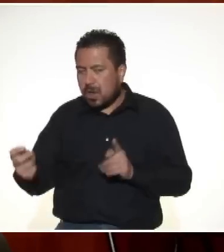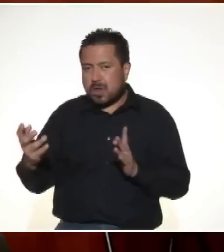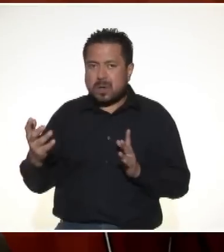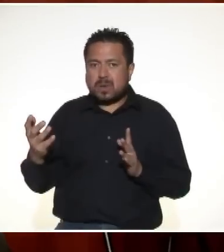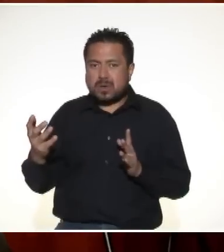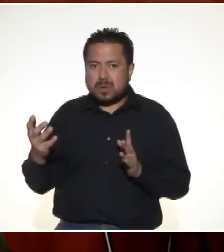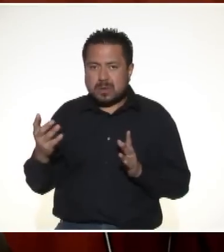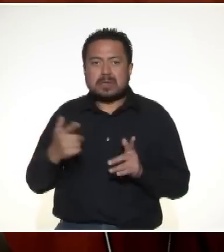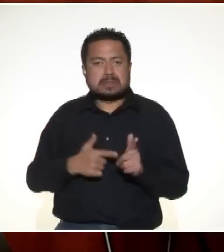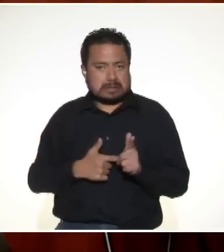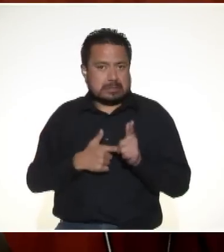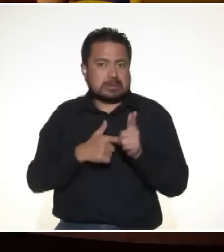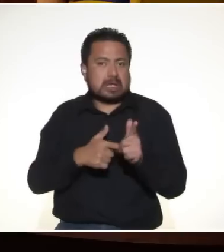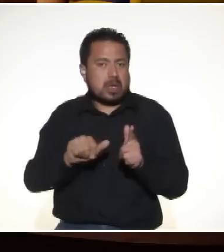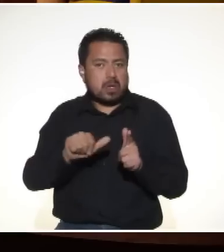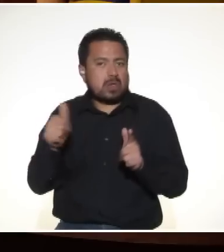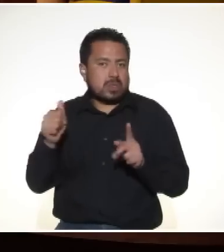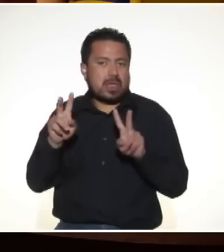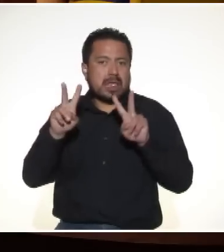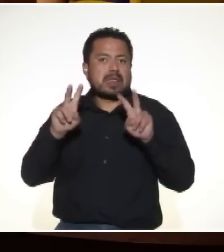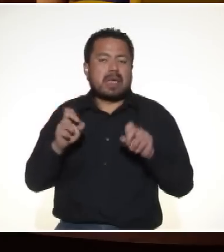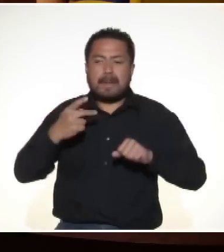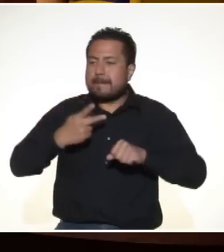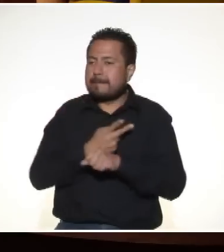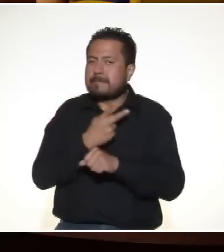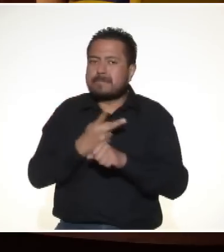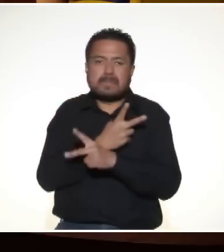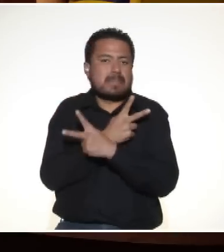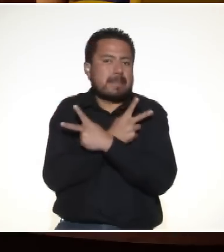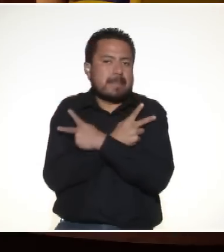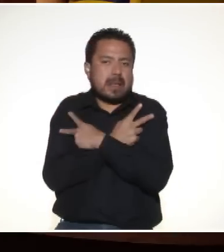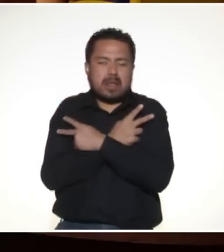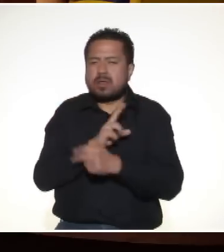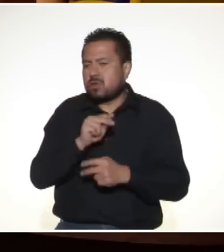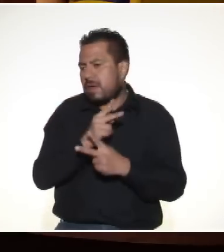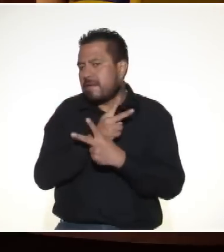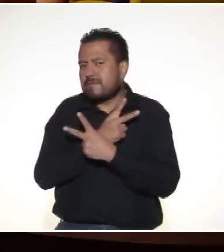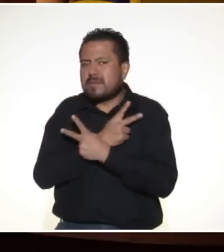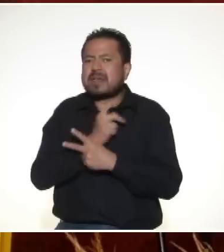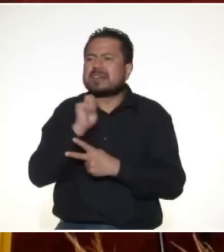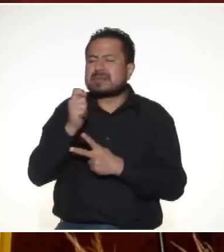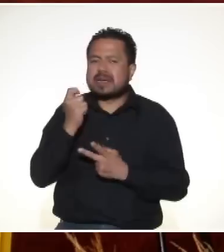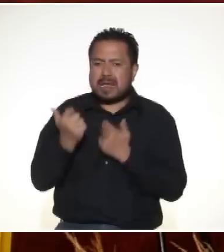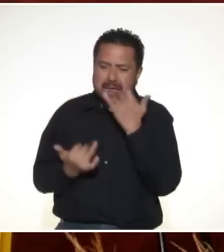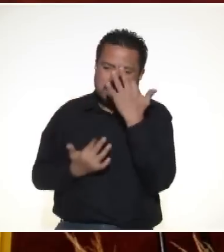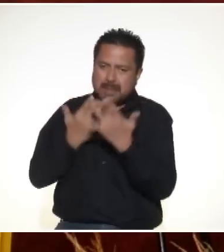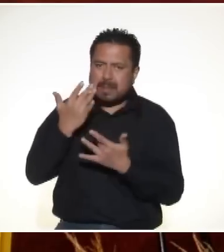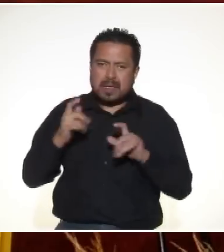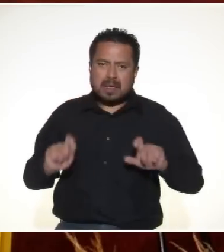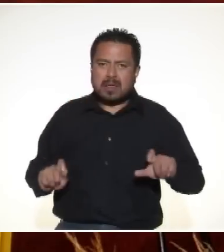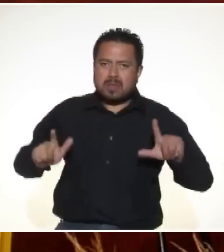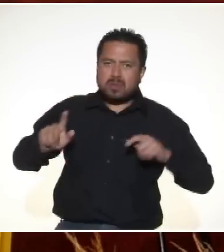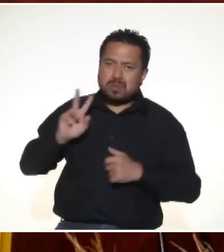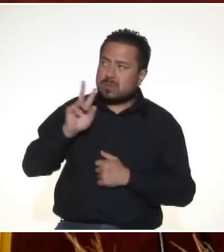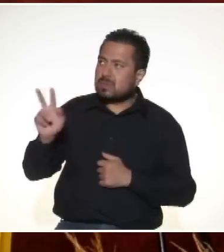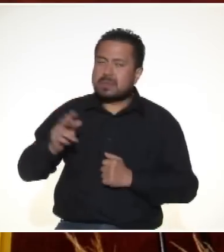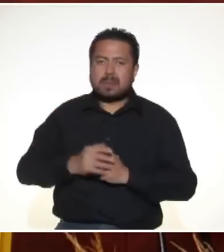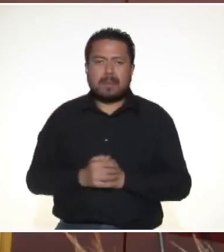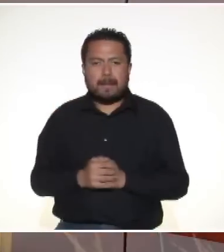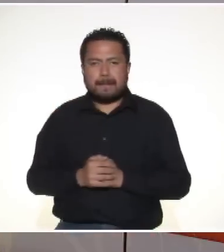Perfecto, pues vamos a seguir. Ahora tenemos otro tema que también ocurre en vacaciones, bueno, y no en vacaciones. Vamos a hablar de quemaduras. Aquí tenemos la cápsula.